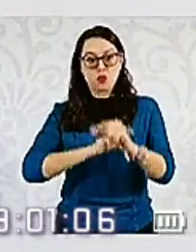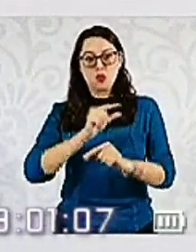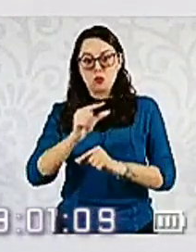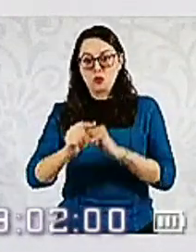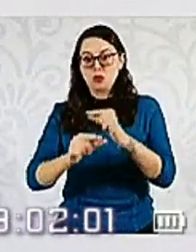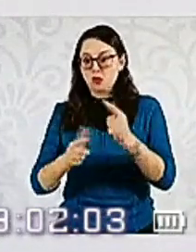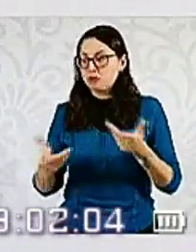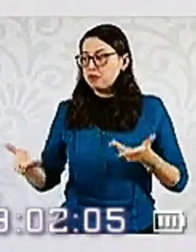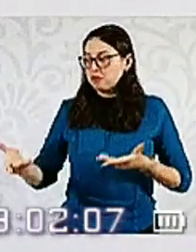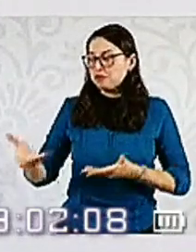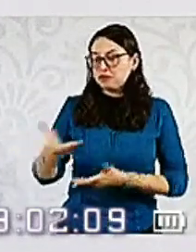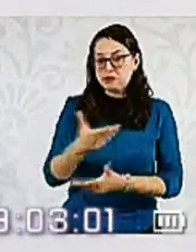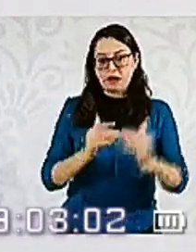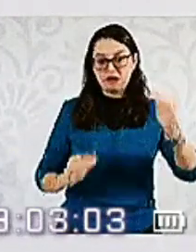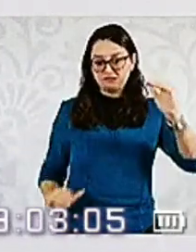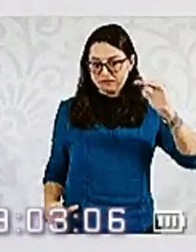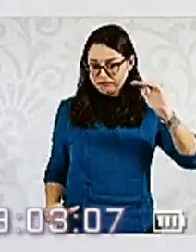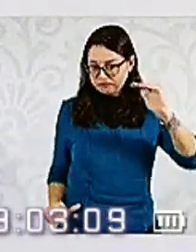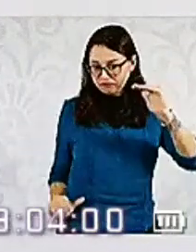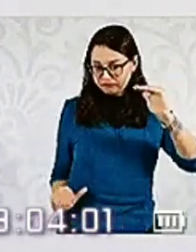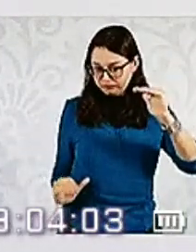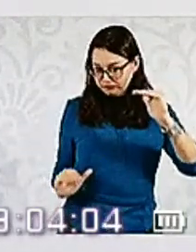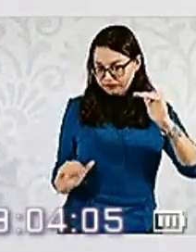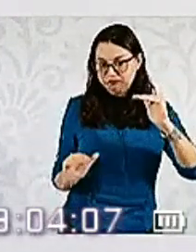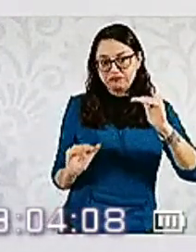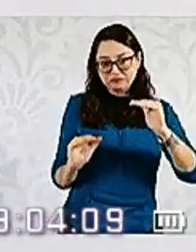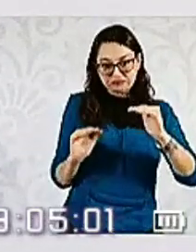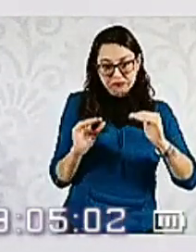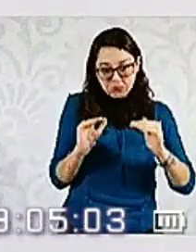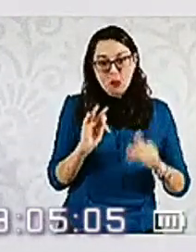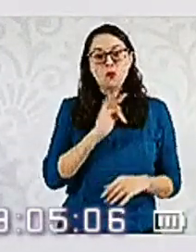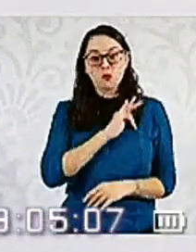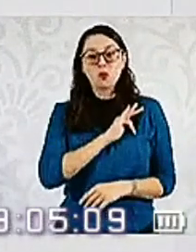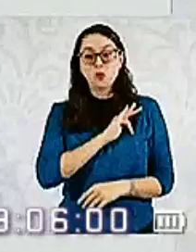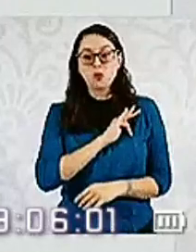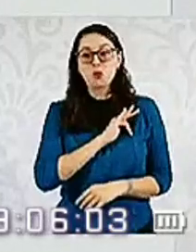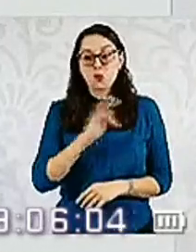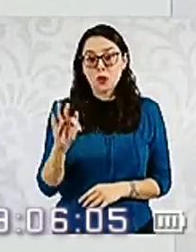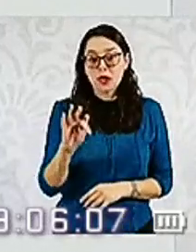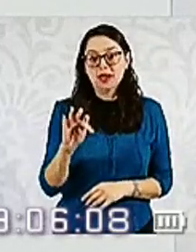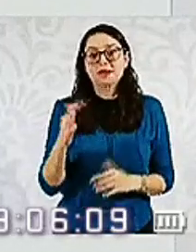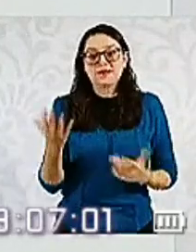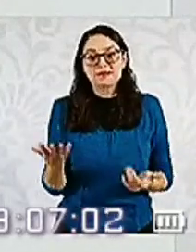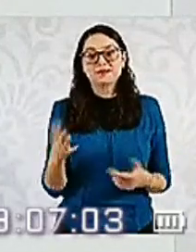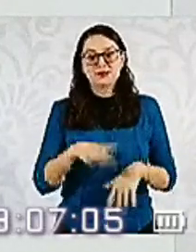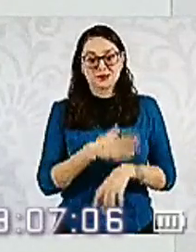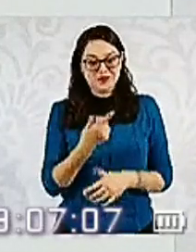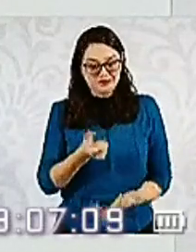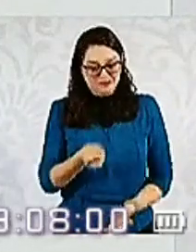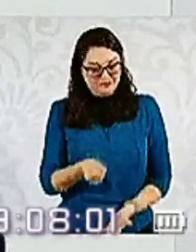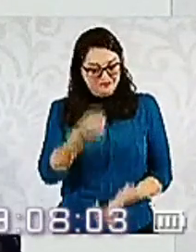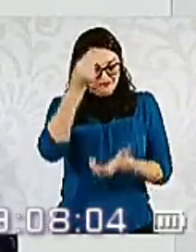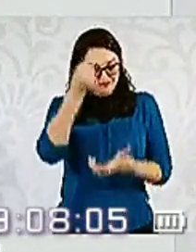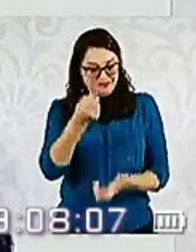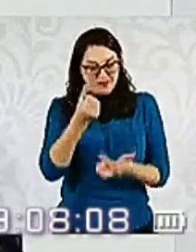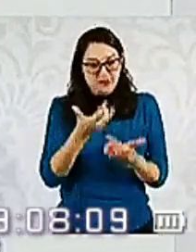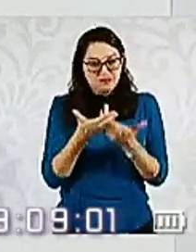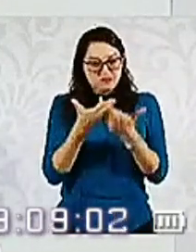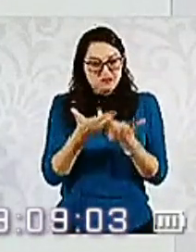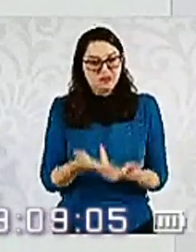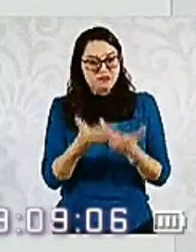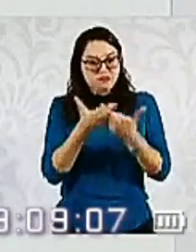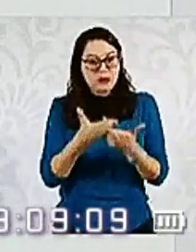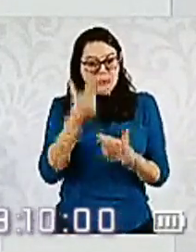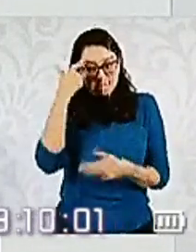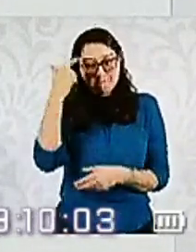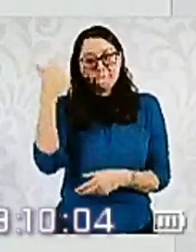desapareciendo la desigualdad entre la gente. ¿Por qué? Porque nos permite tener recursos más públicos, mayor número de recursos públicos para